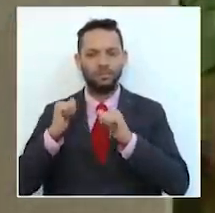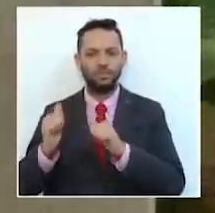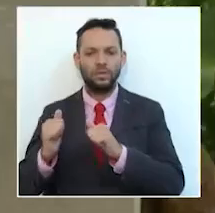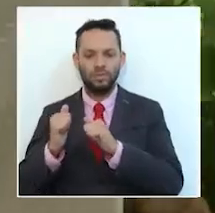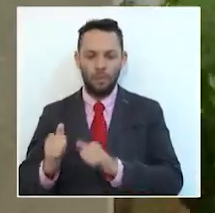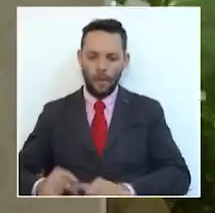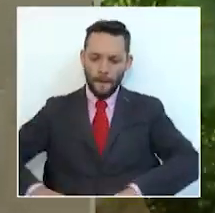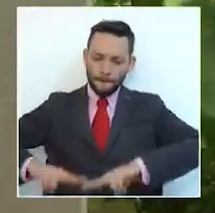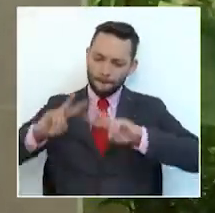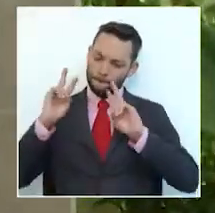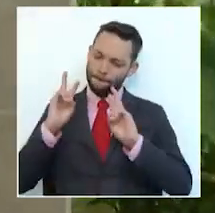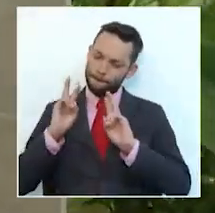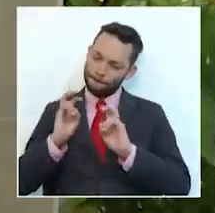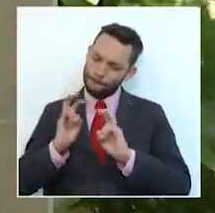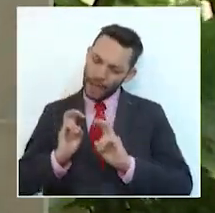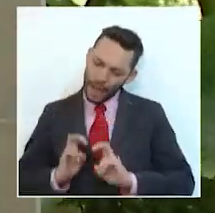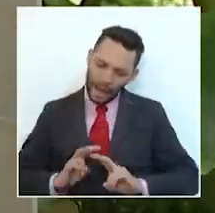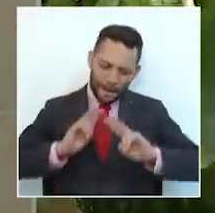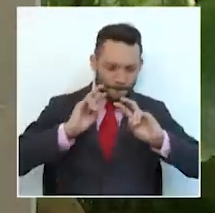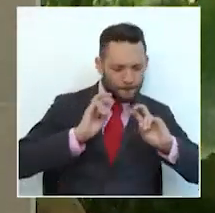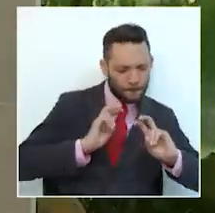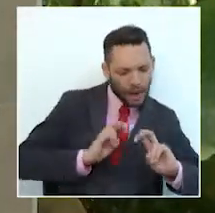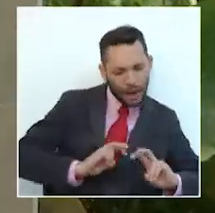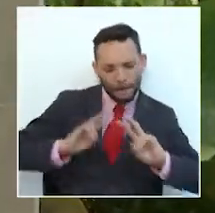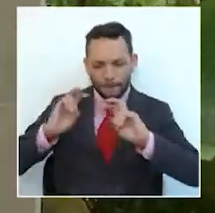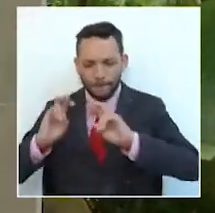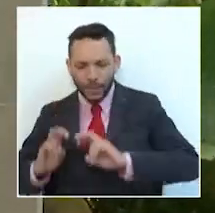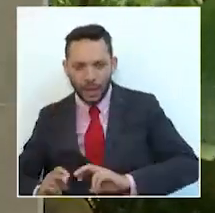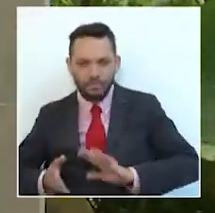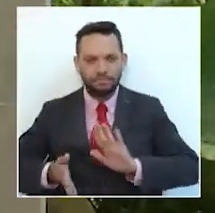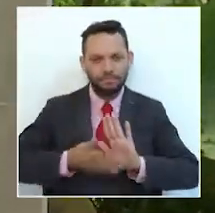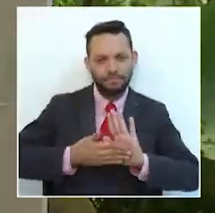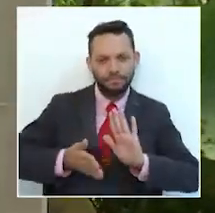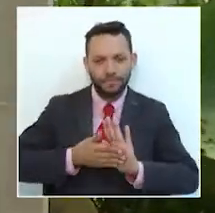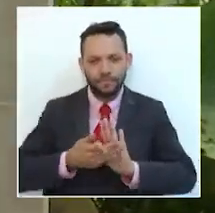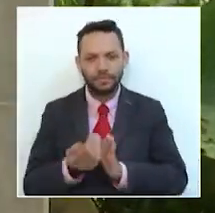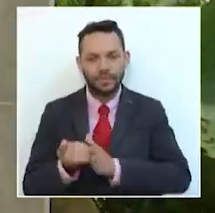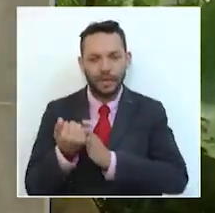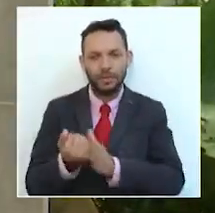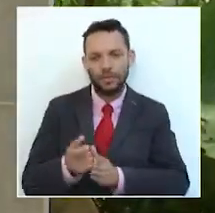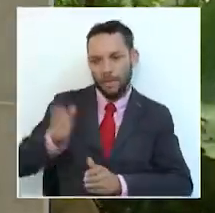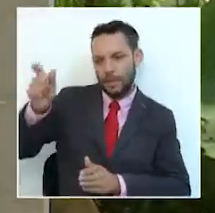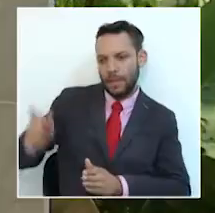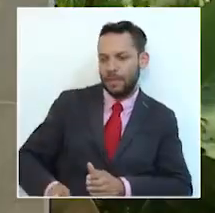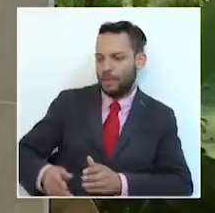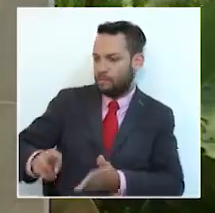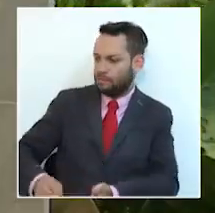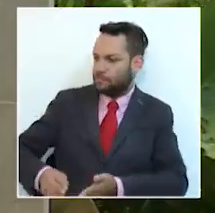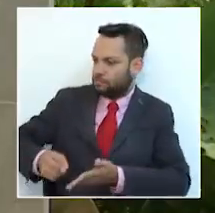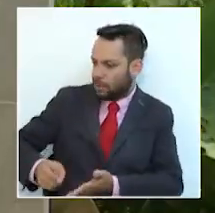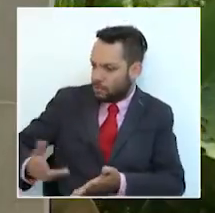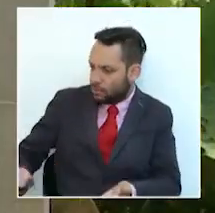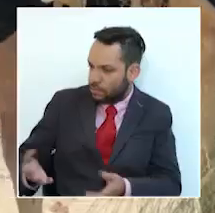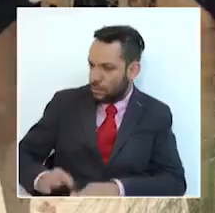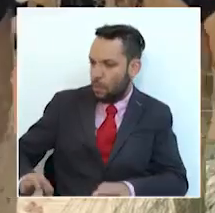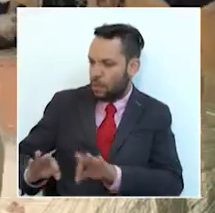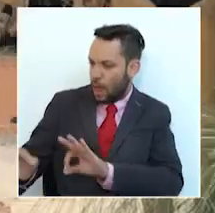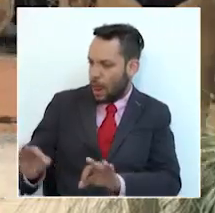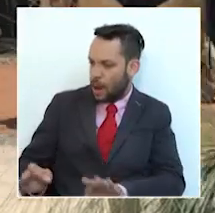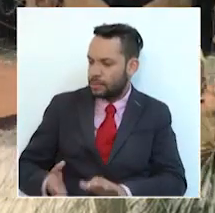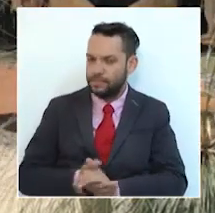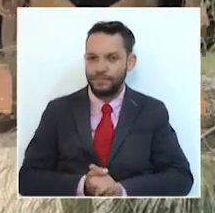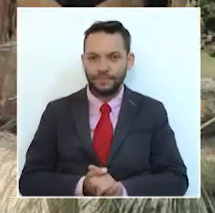con efectos significativamente representativos para el paciente con una mejora notable